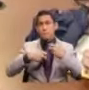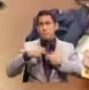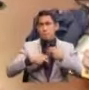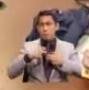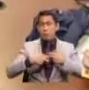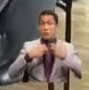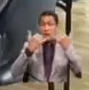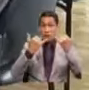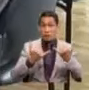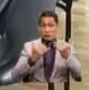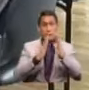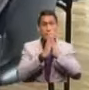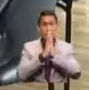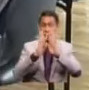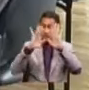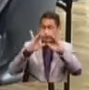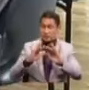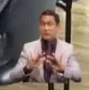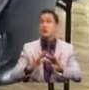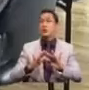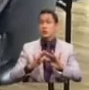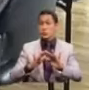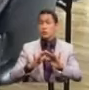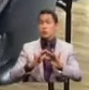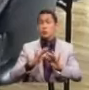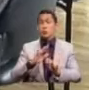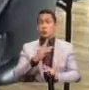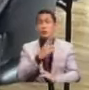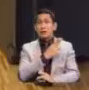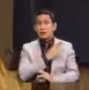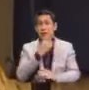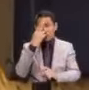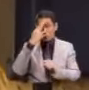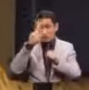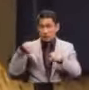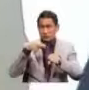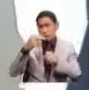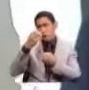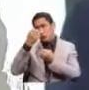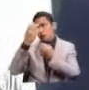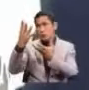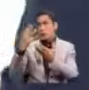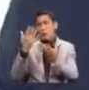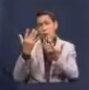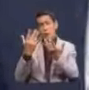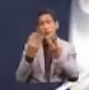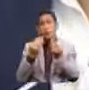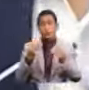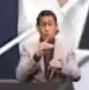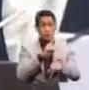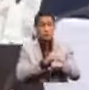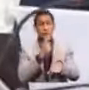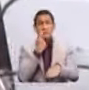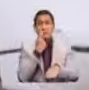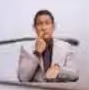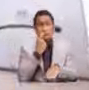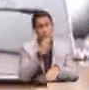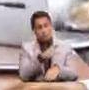Secretaría de Educación Superior. Estaría enviado el informe el día de mañana. Los odontólogos se reunirán con